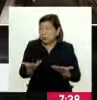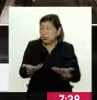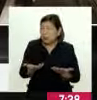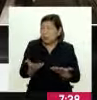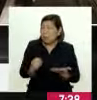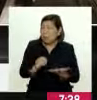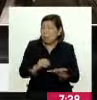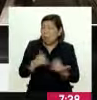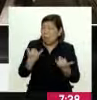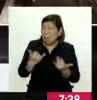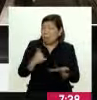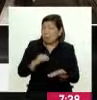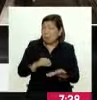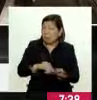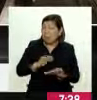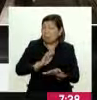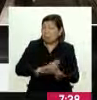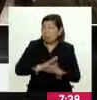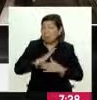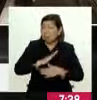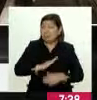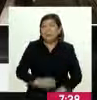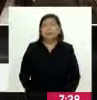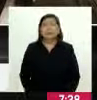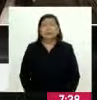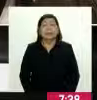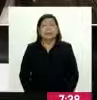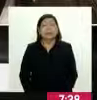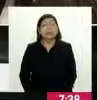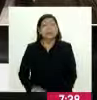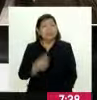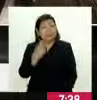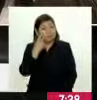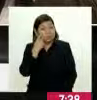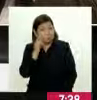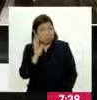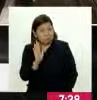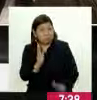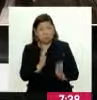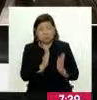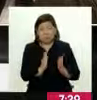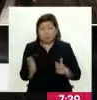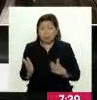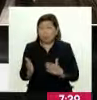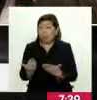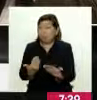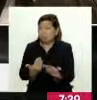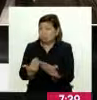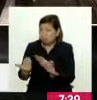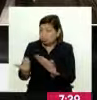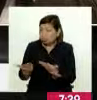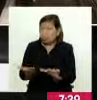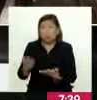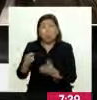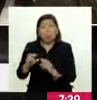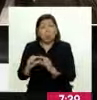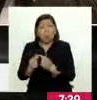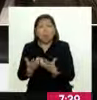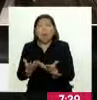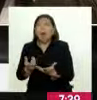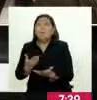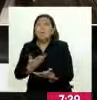mayor tranquilidad y se ve un trabajo de tender puentes, ¿no?, con la clase